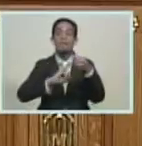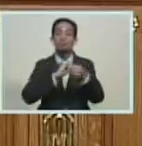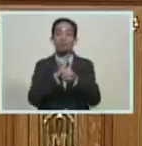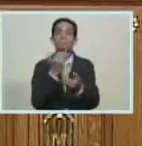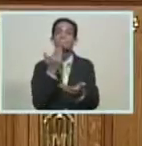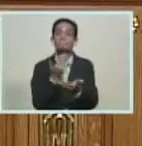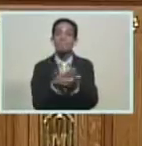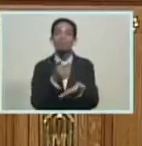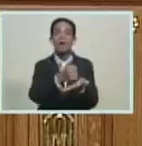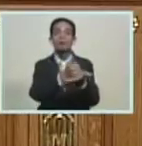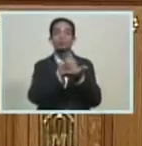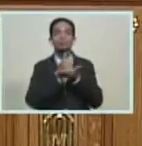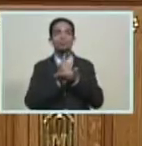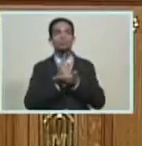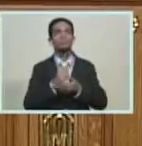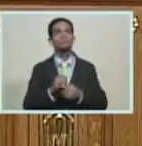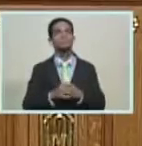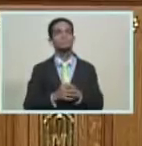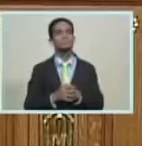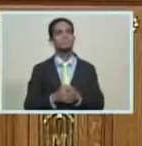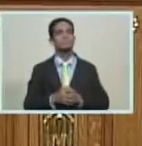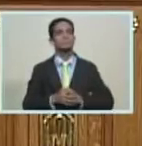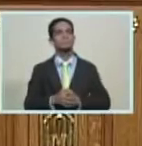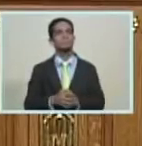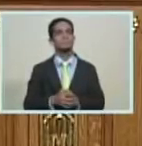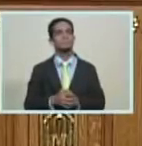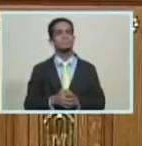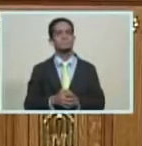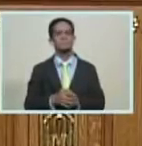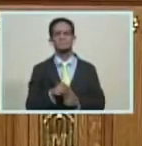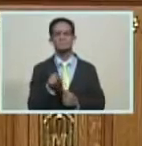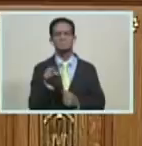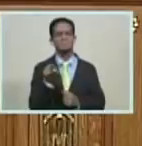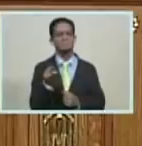Le agradezco el apoyo. ¿Qué le pasó a Riaza?